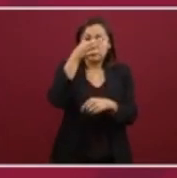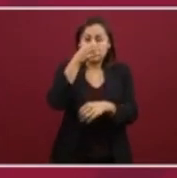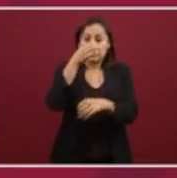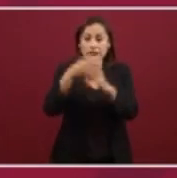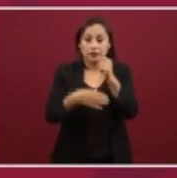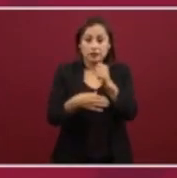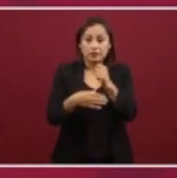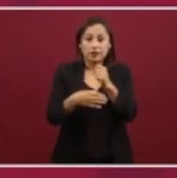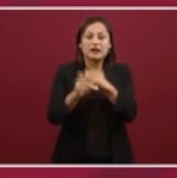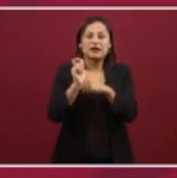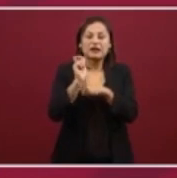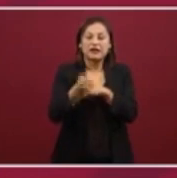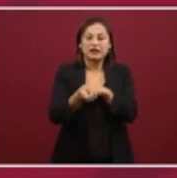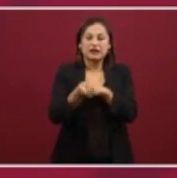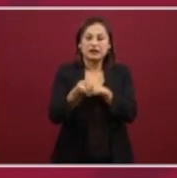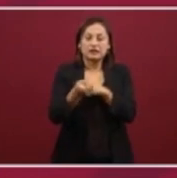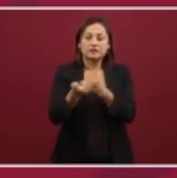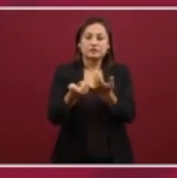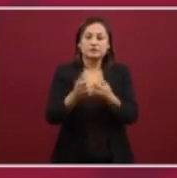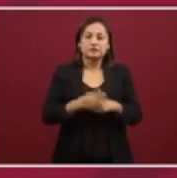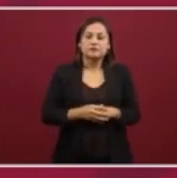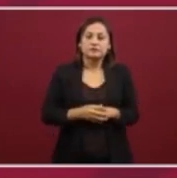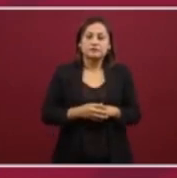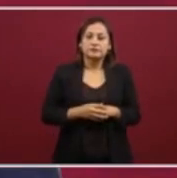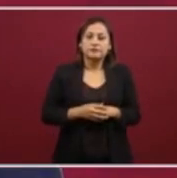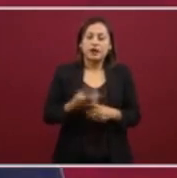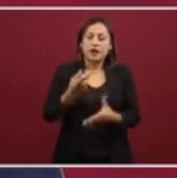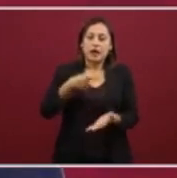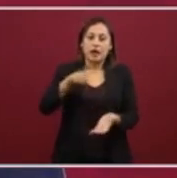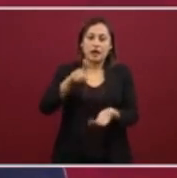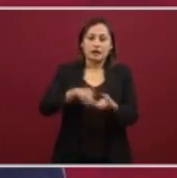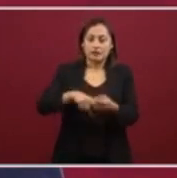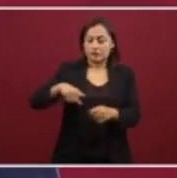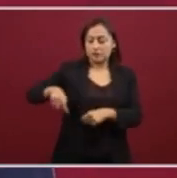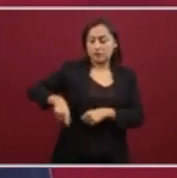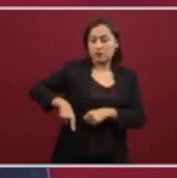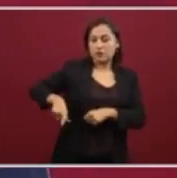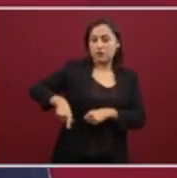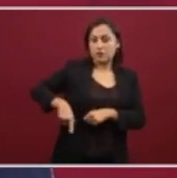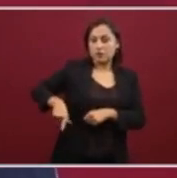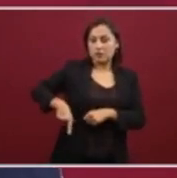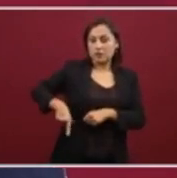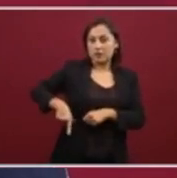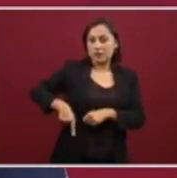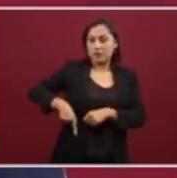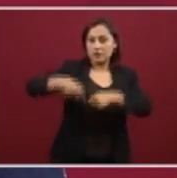el ajuste en toda la estructura de gobierno, porque